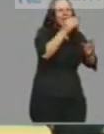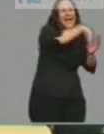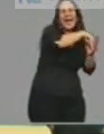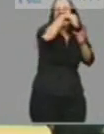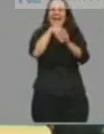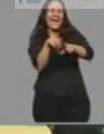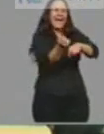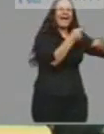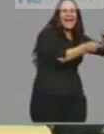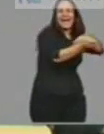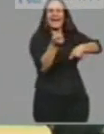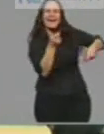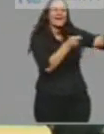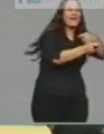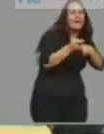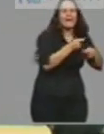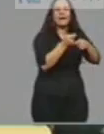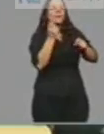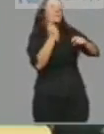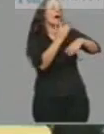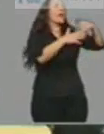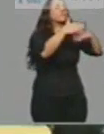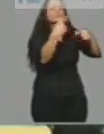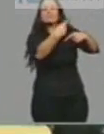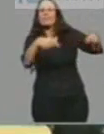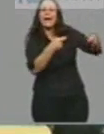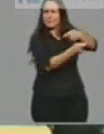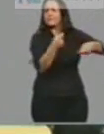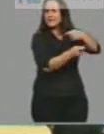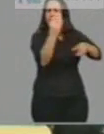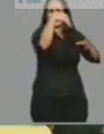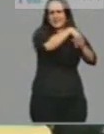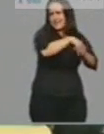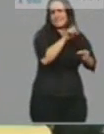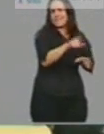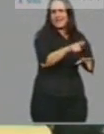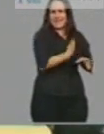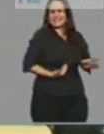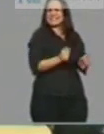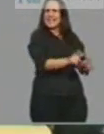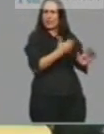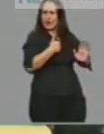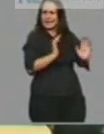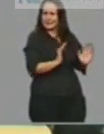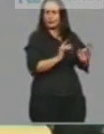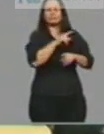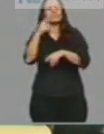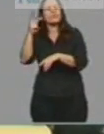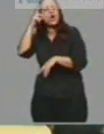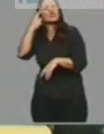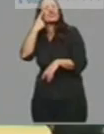entre sí para financiamiento, para infraestructura, en fin, para lo que hace el funcionamiento del Estado. 81.487